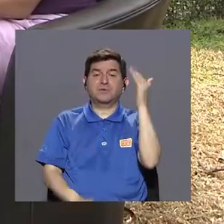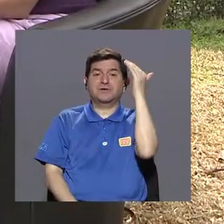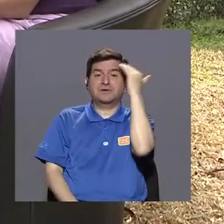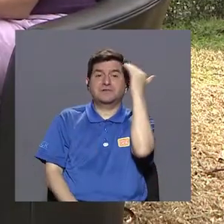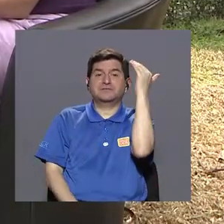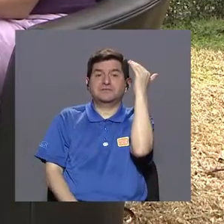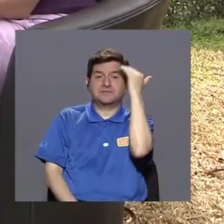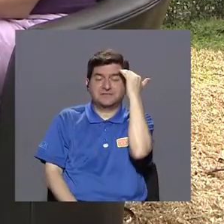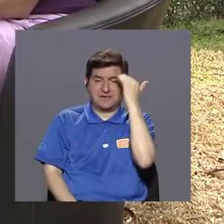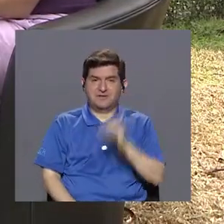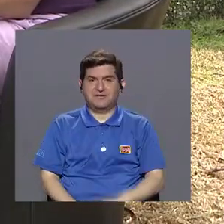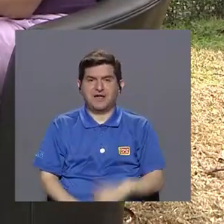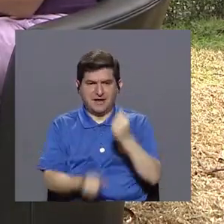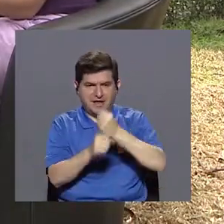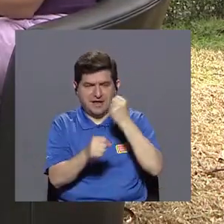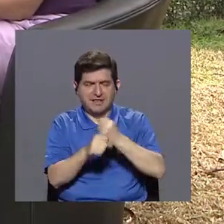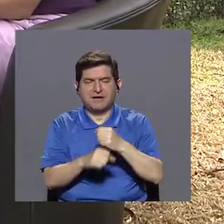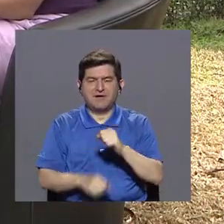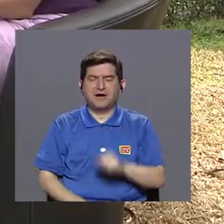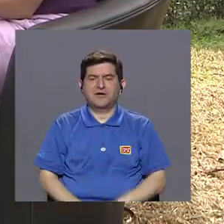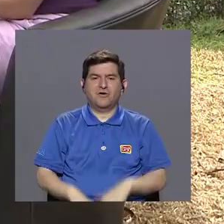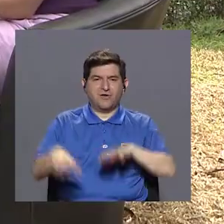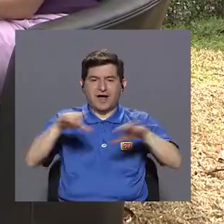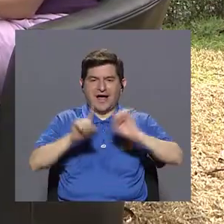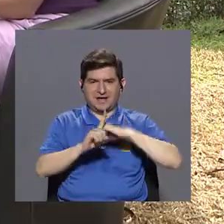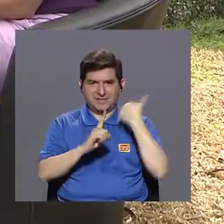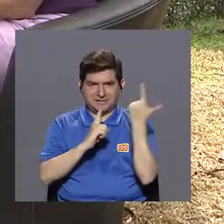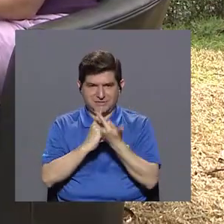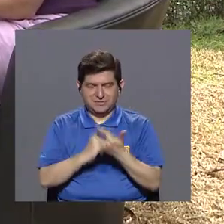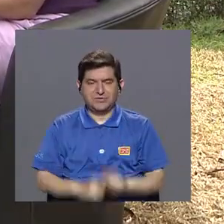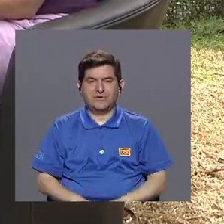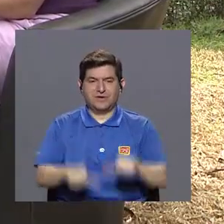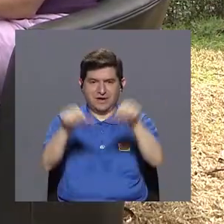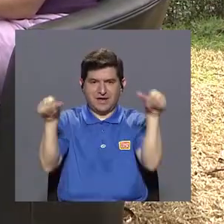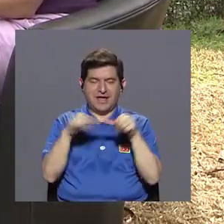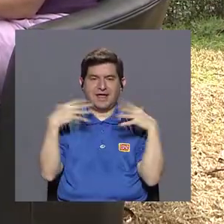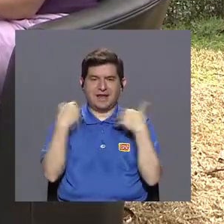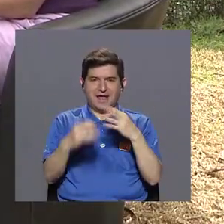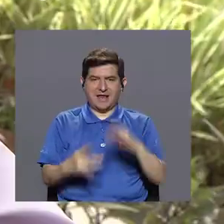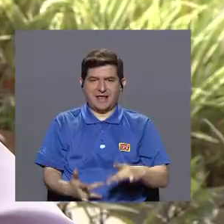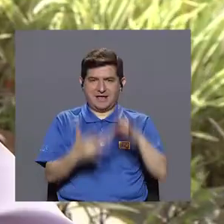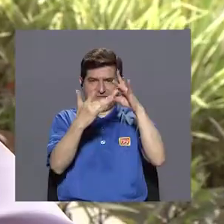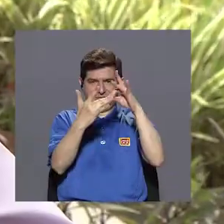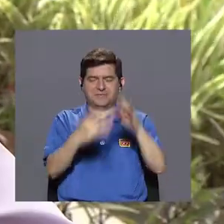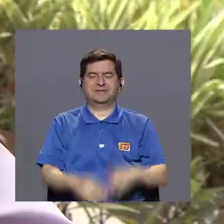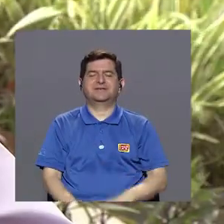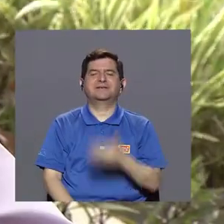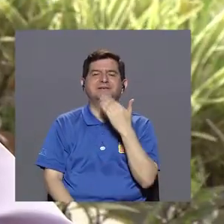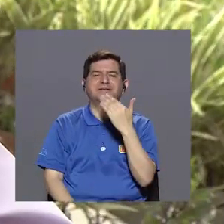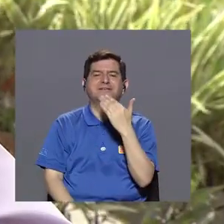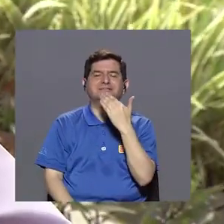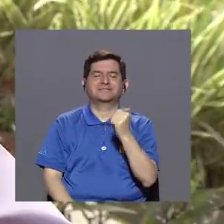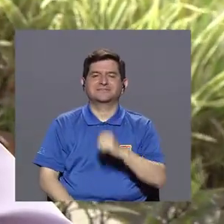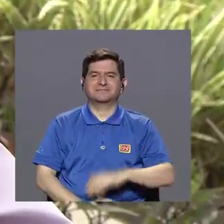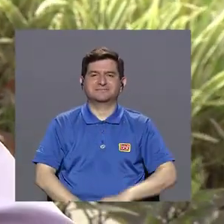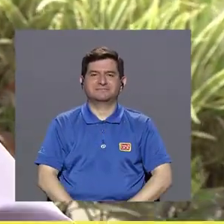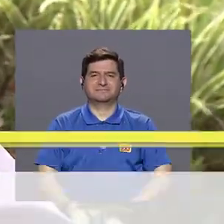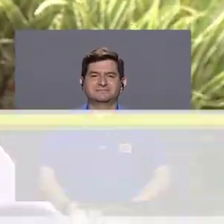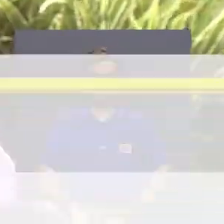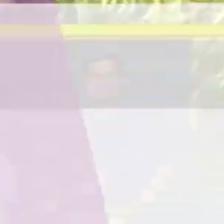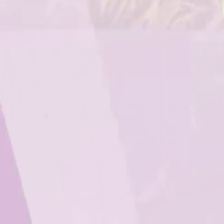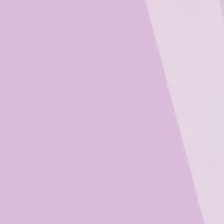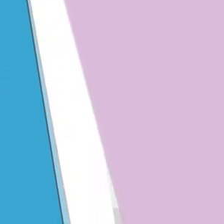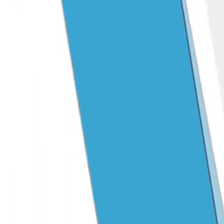casa puedan conocer un poquito más del trabajo que se hace en acción social, especialmente en el área de salud. Perfecto. Muchas gracias. Muchas gracias.